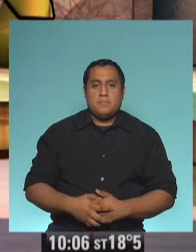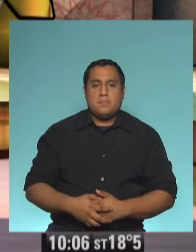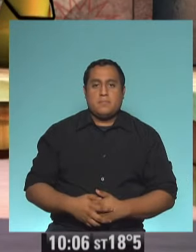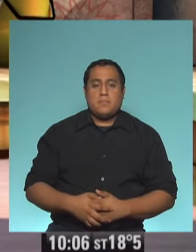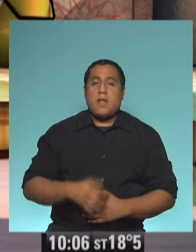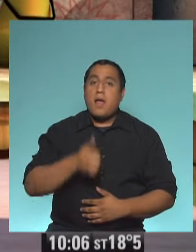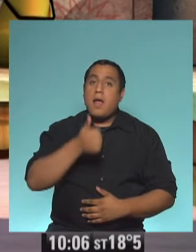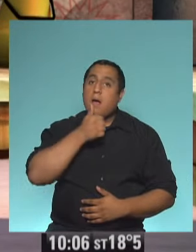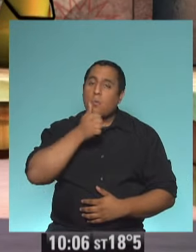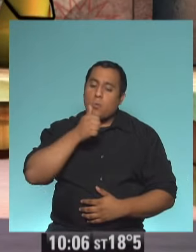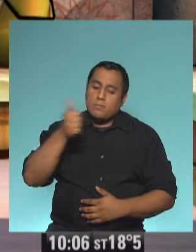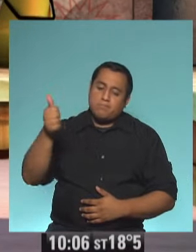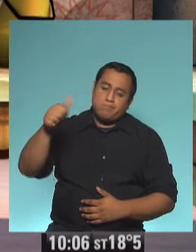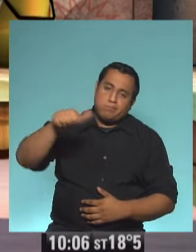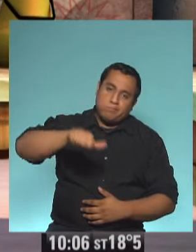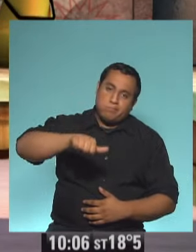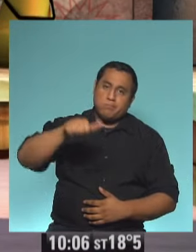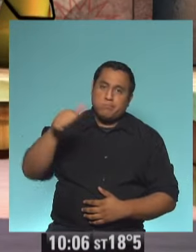Agua, ¿ves?